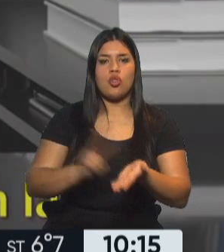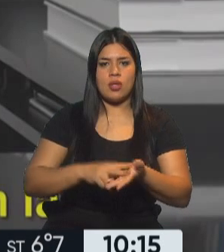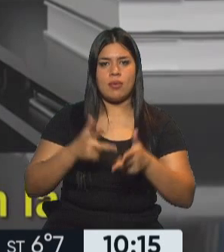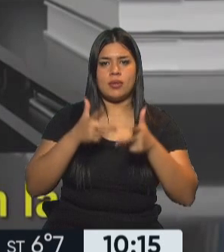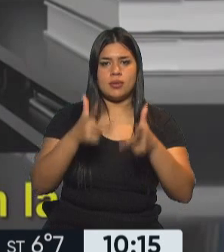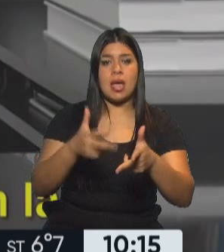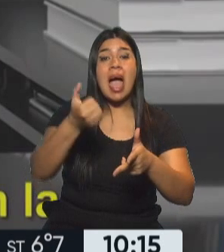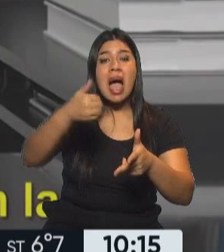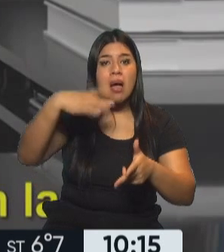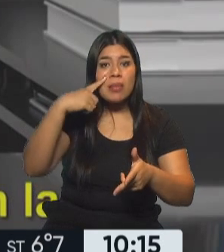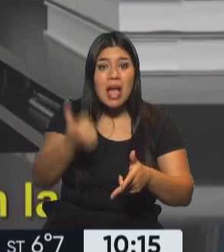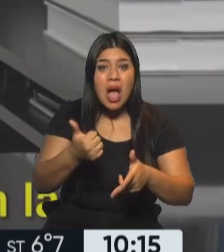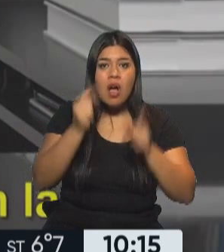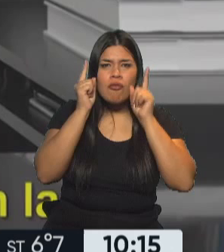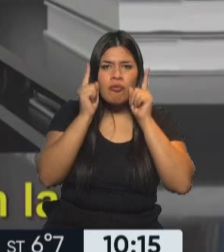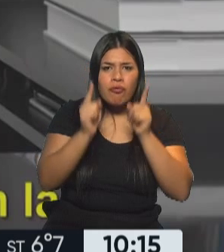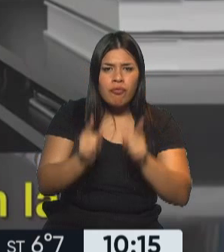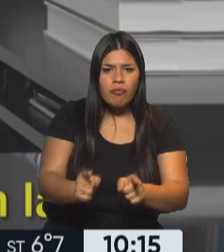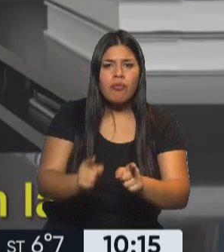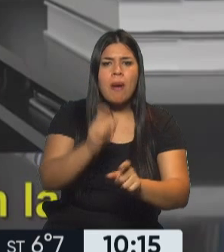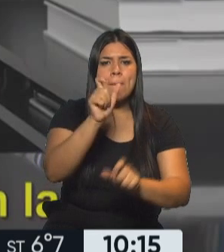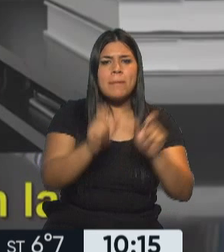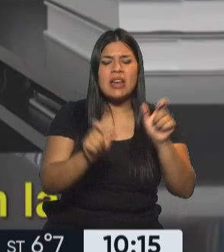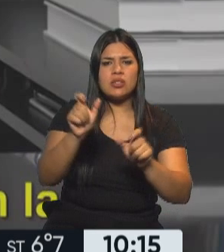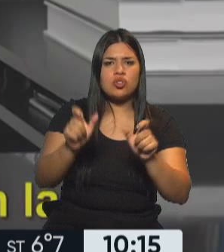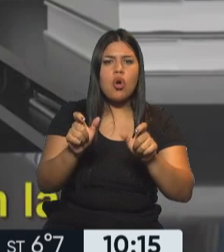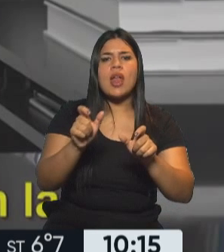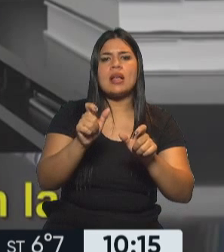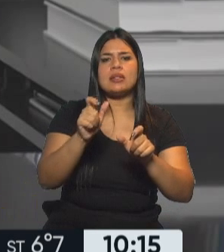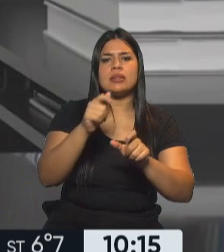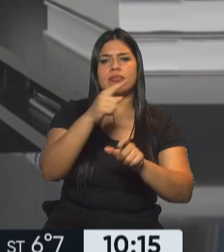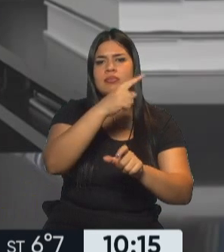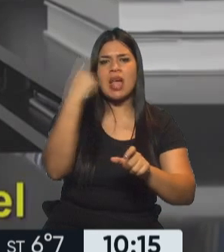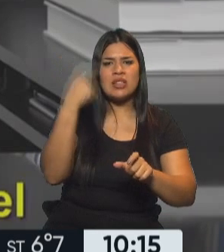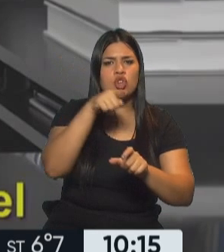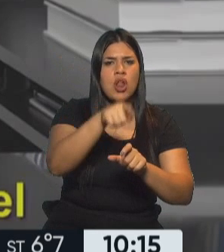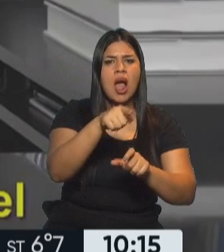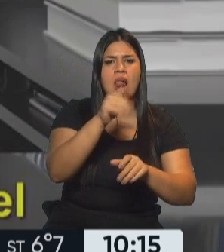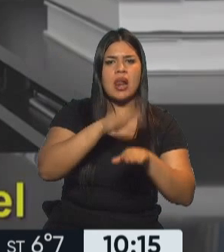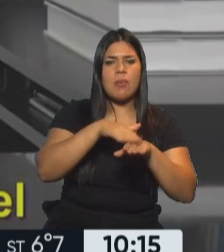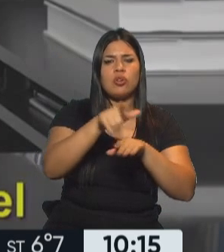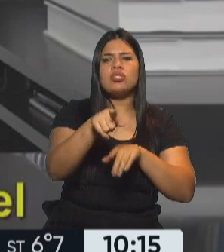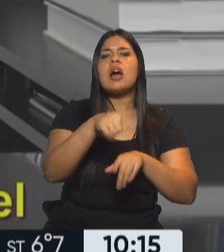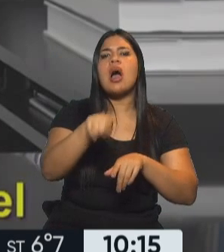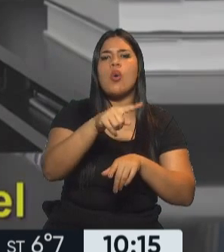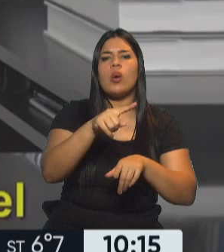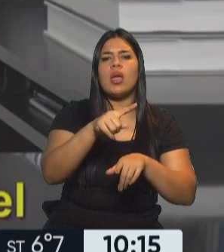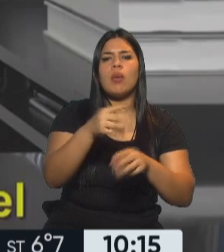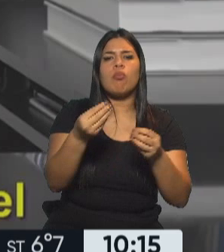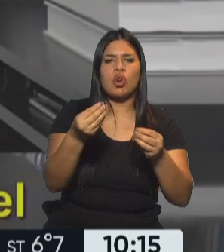causa AMIA todavía está presente en la agenda nacional e internacional, es pura